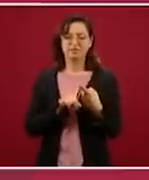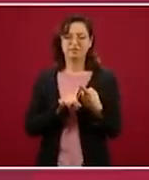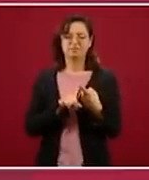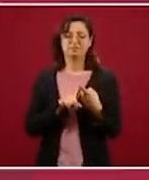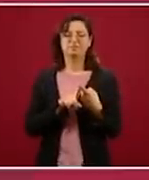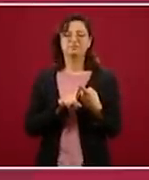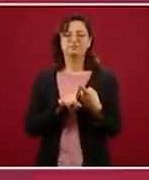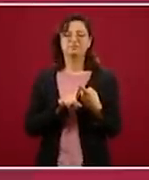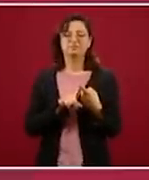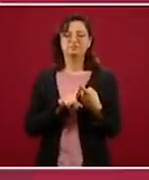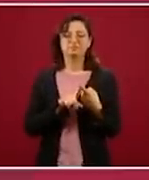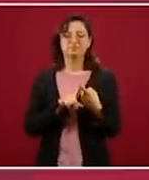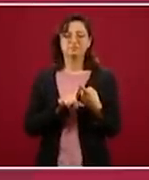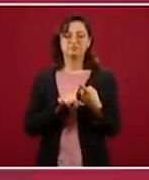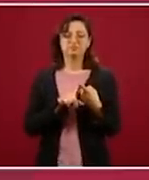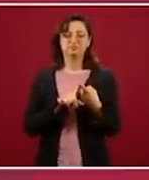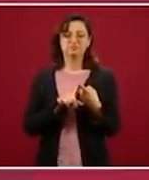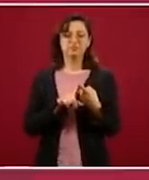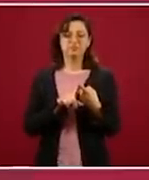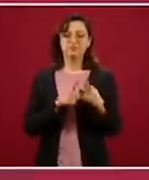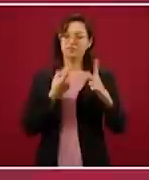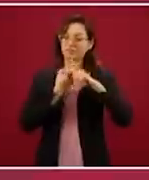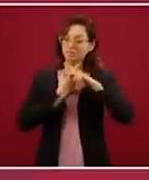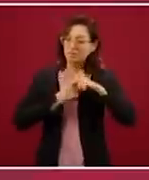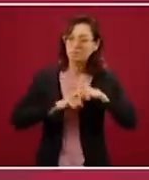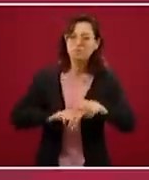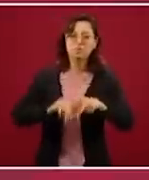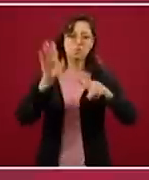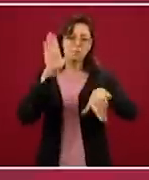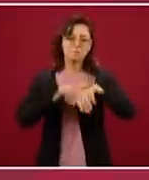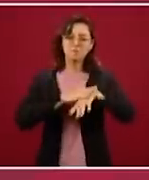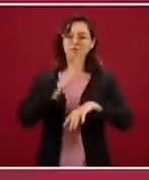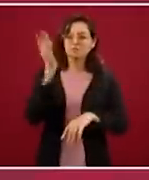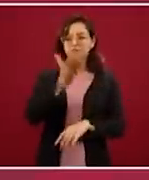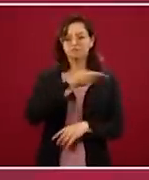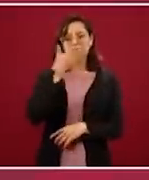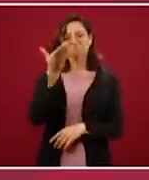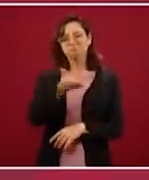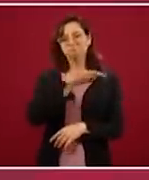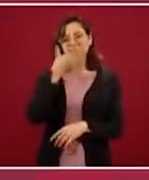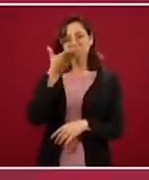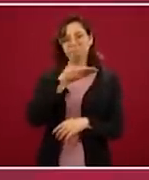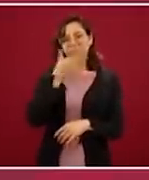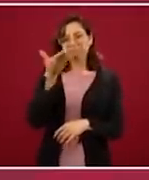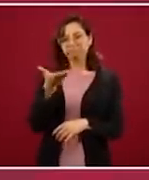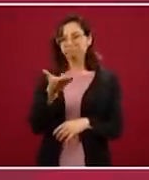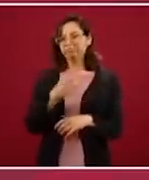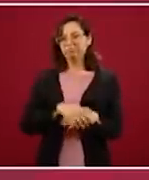empezó a tomar auge de